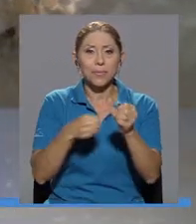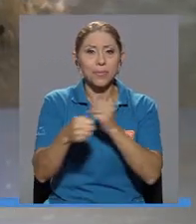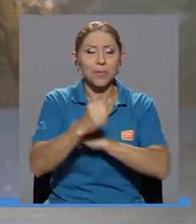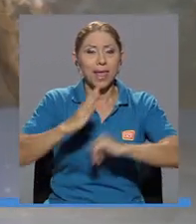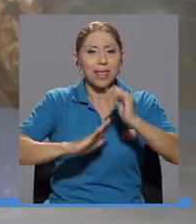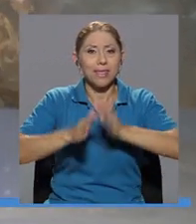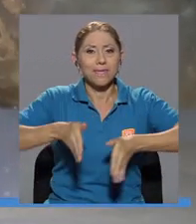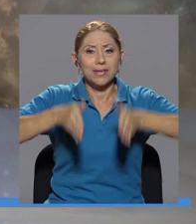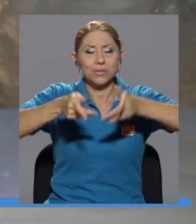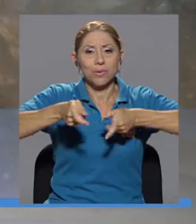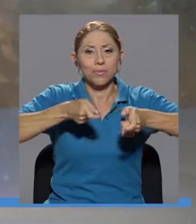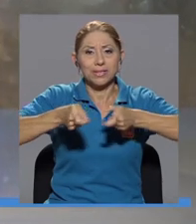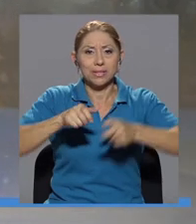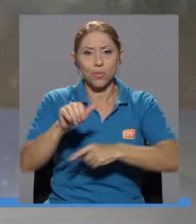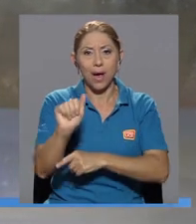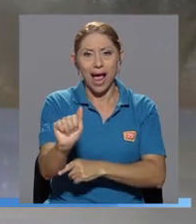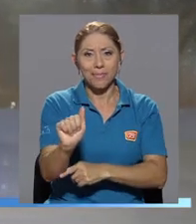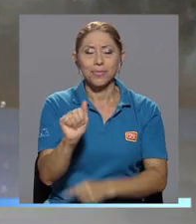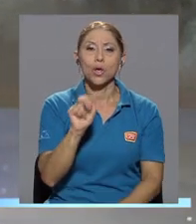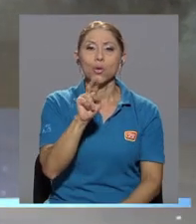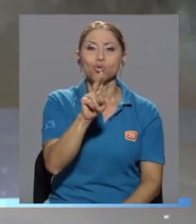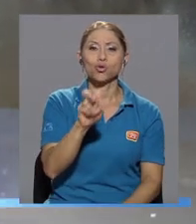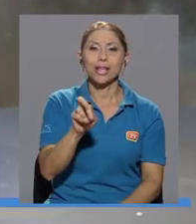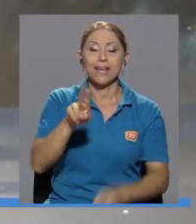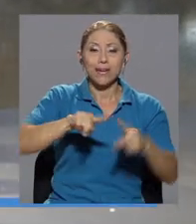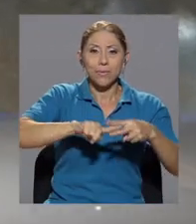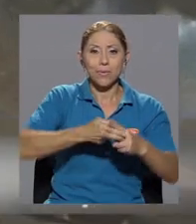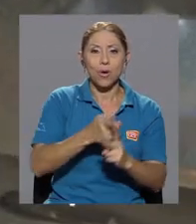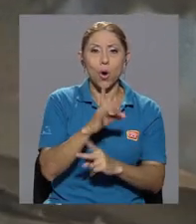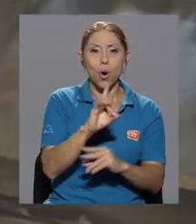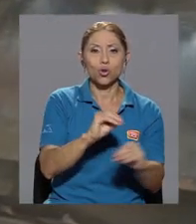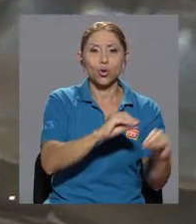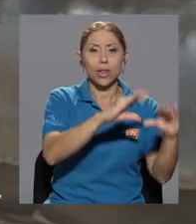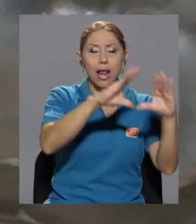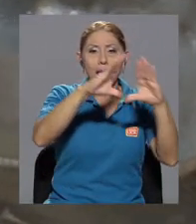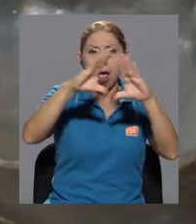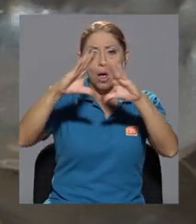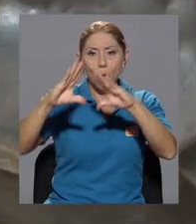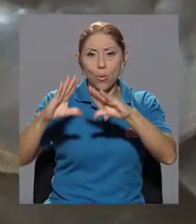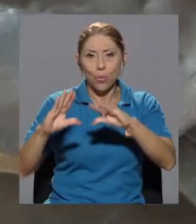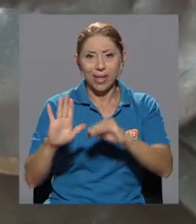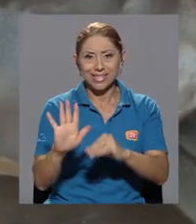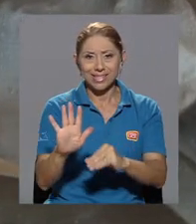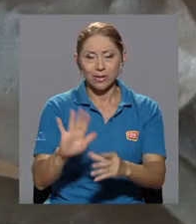administrativo A de la UCR, desde las 8 de la mañana y hasta las 5 de la tarde.